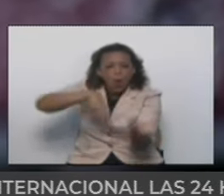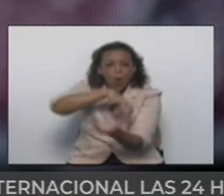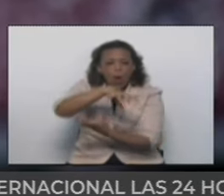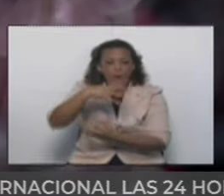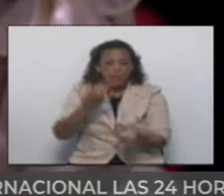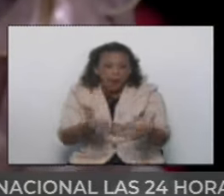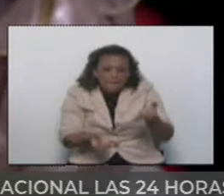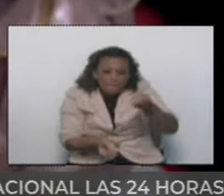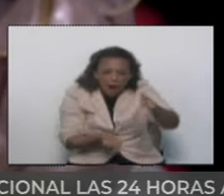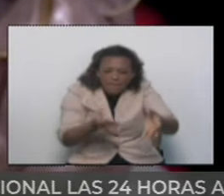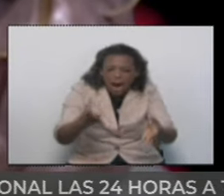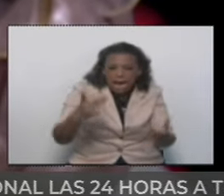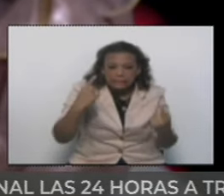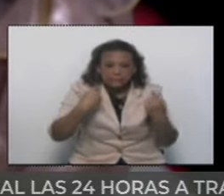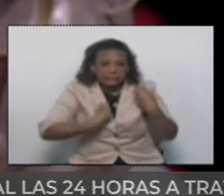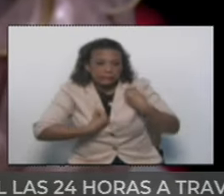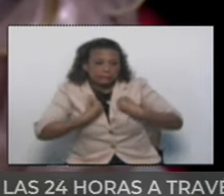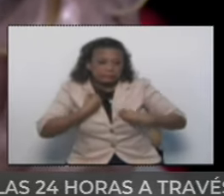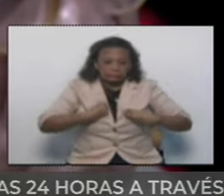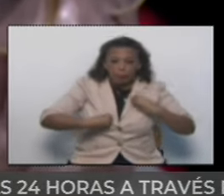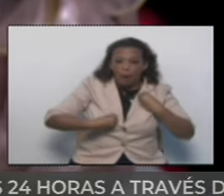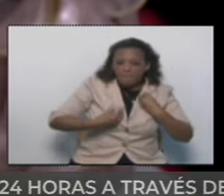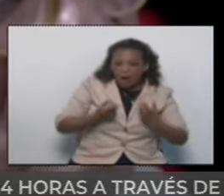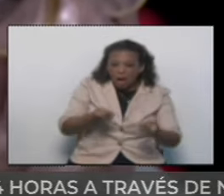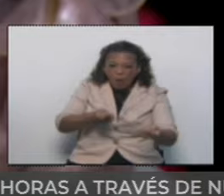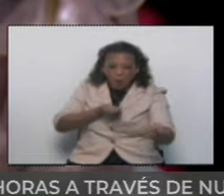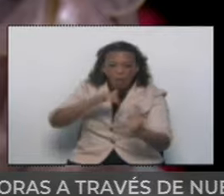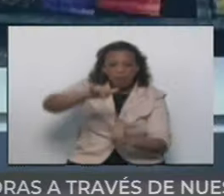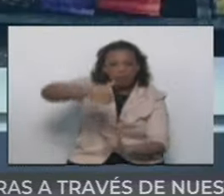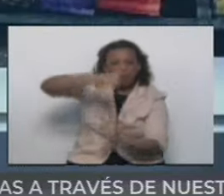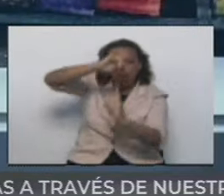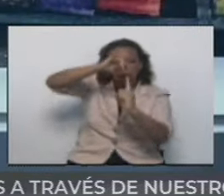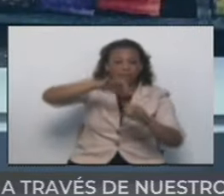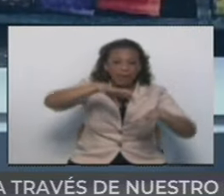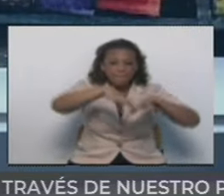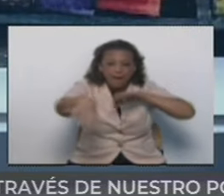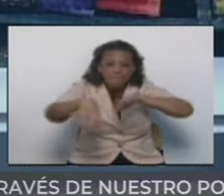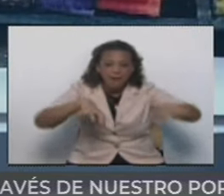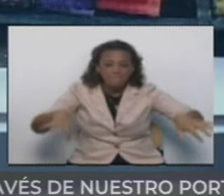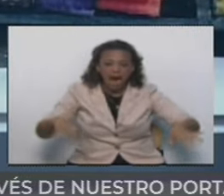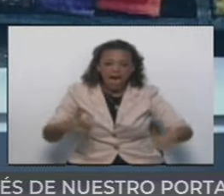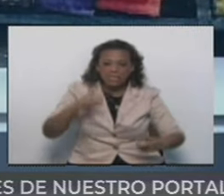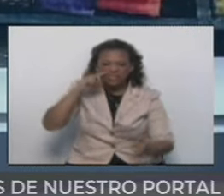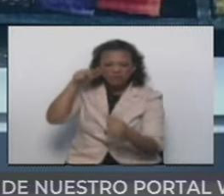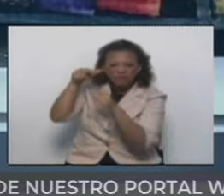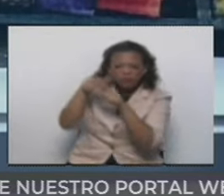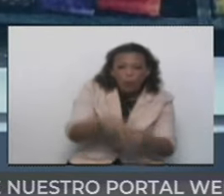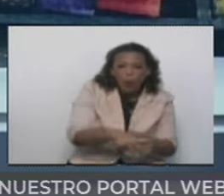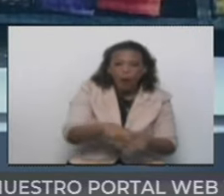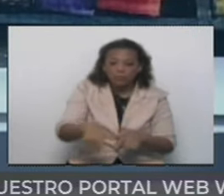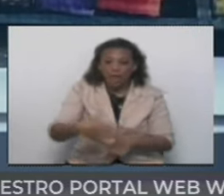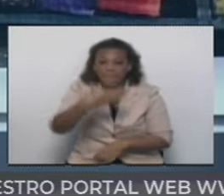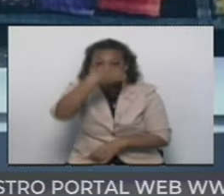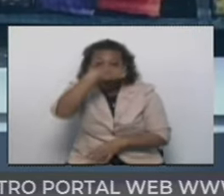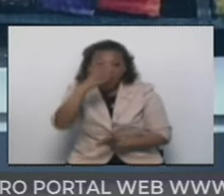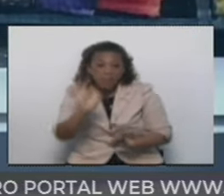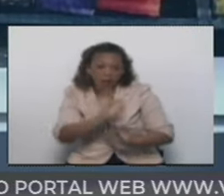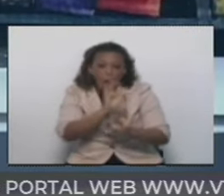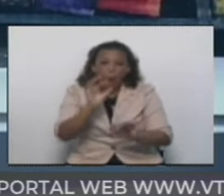caos para dominar. Crea caos, divide, intimida, porque el método del fascismo es